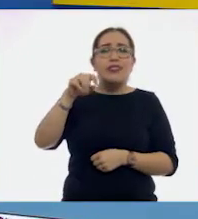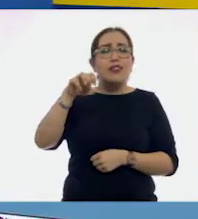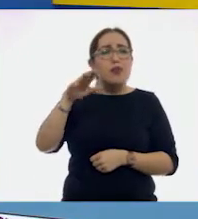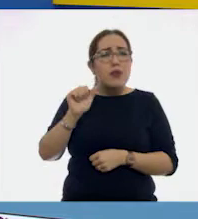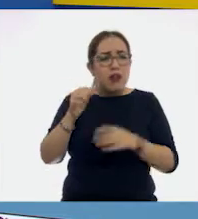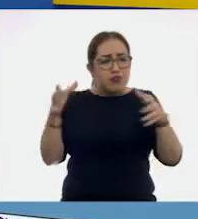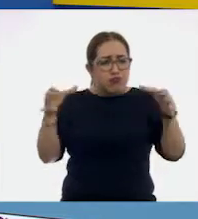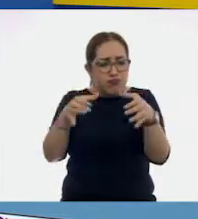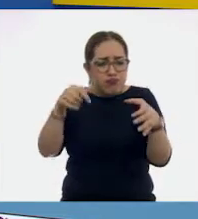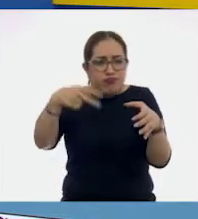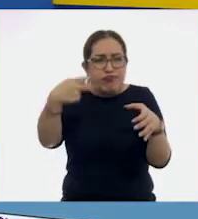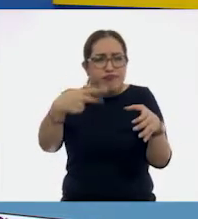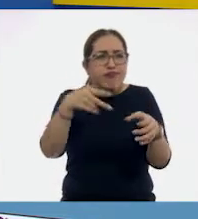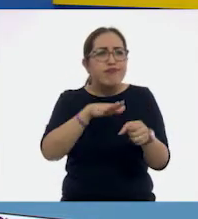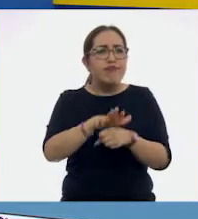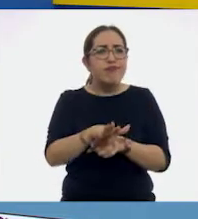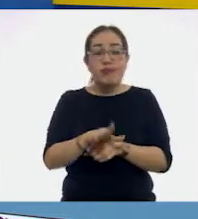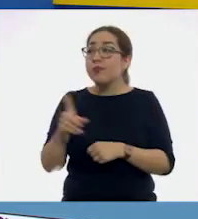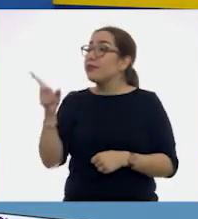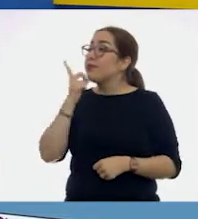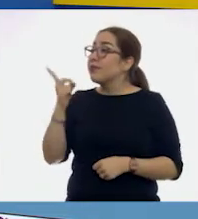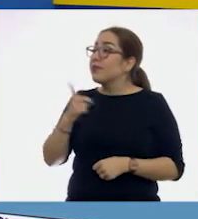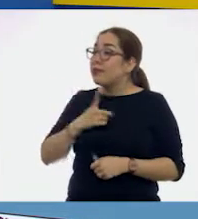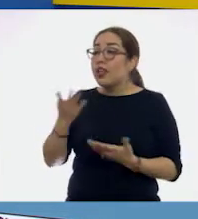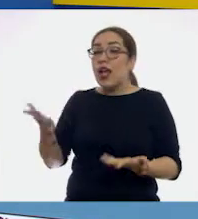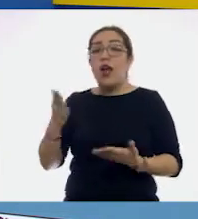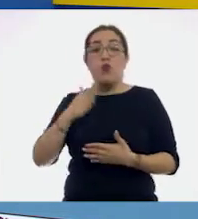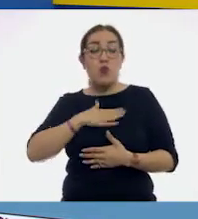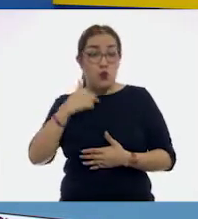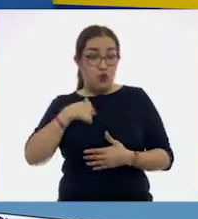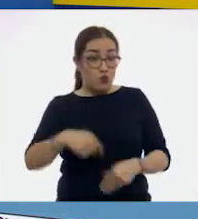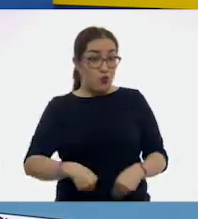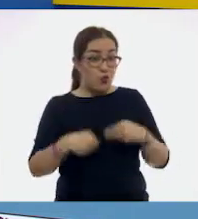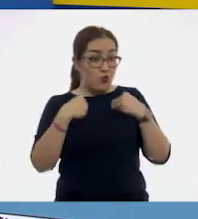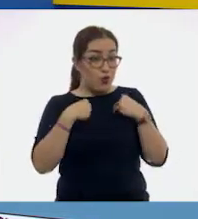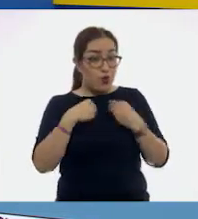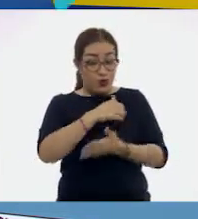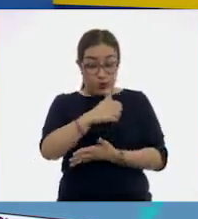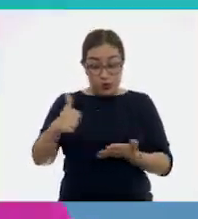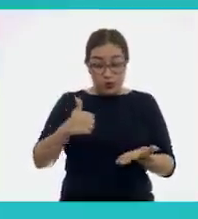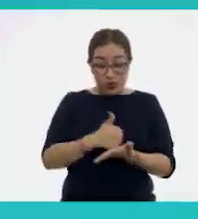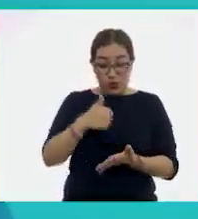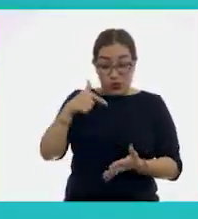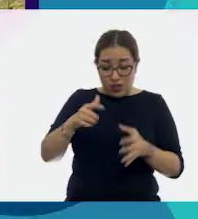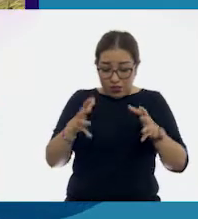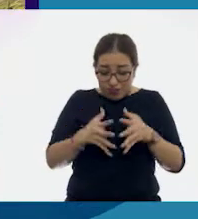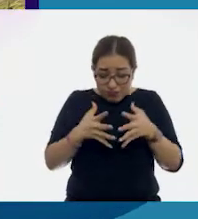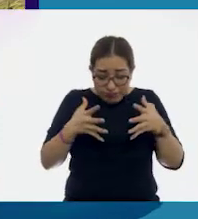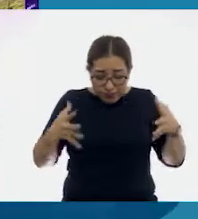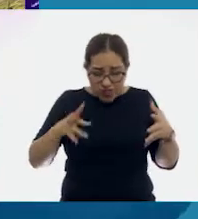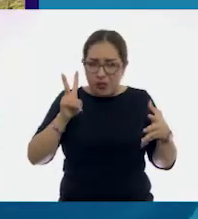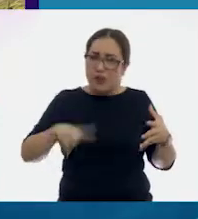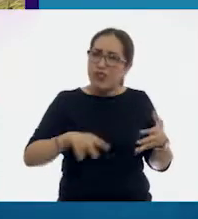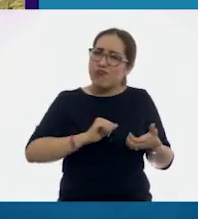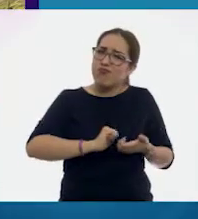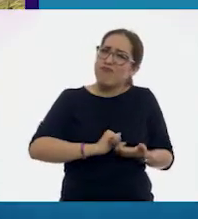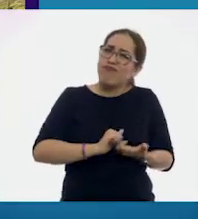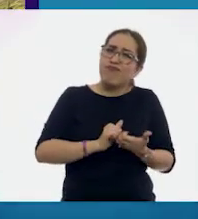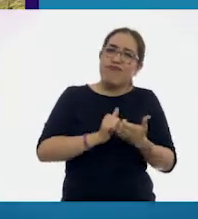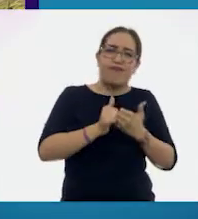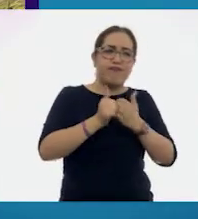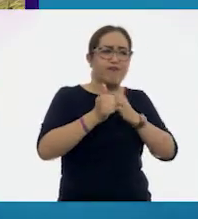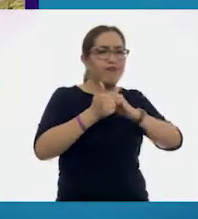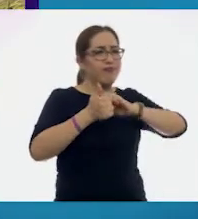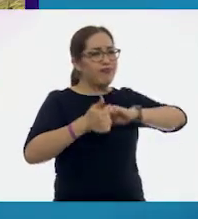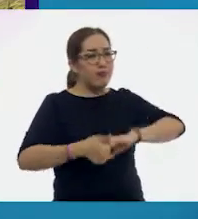Carlos? Bueno, maestro, yo vivo en la ciudad que es un ecosistema muy transformado, con